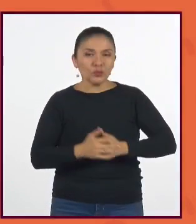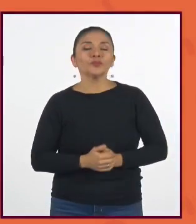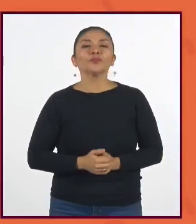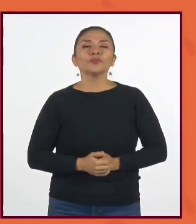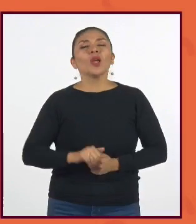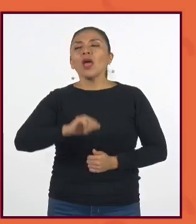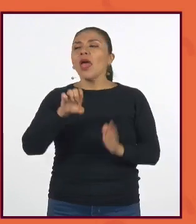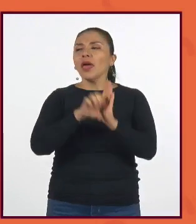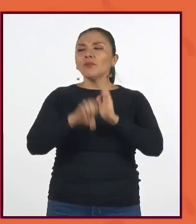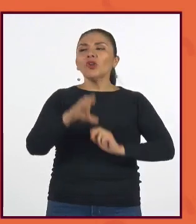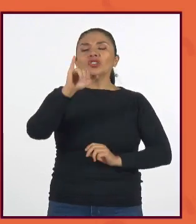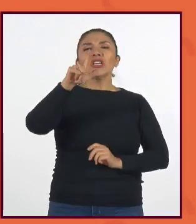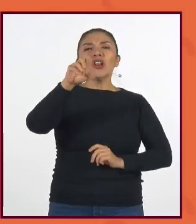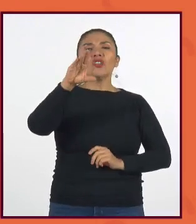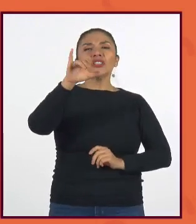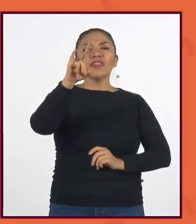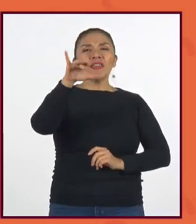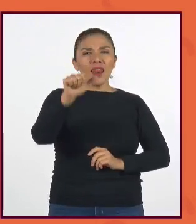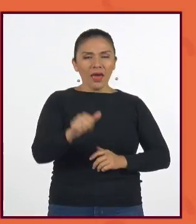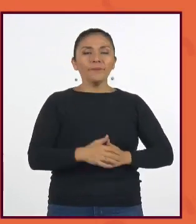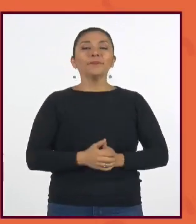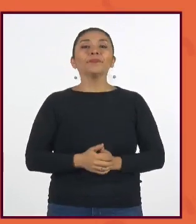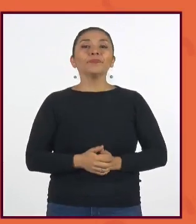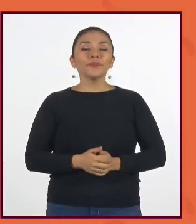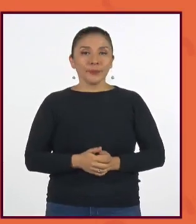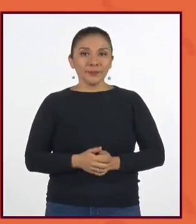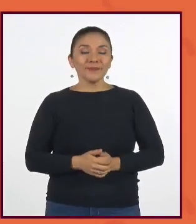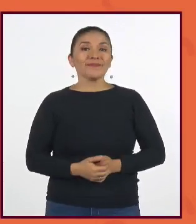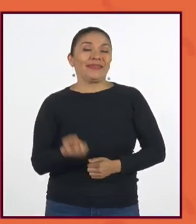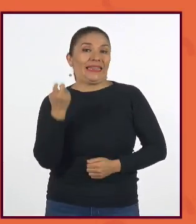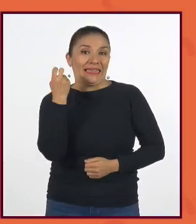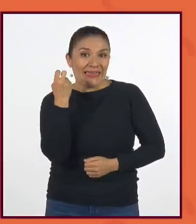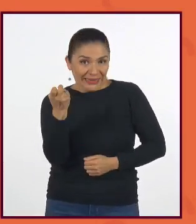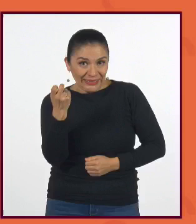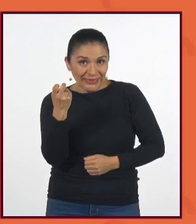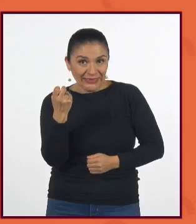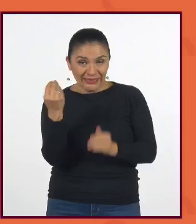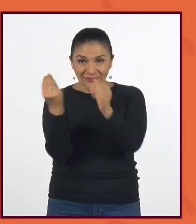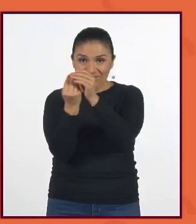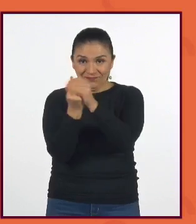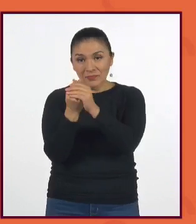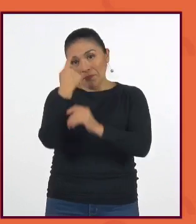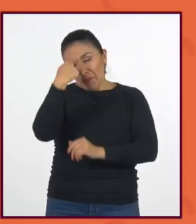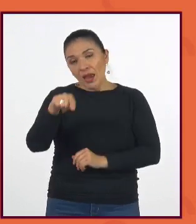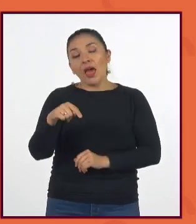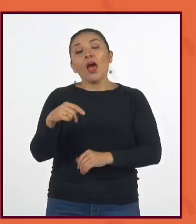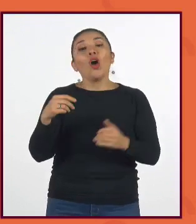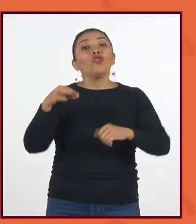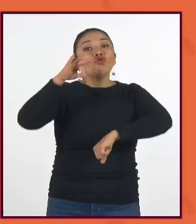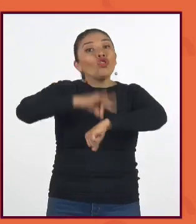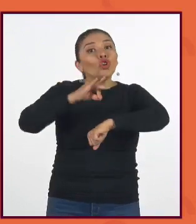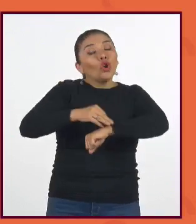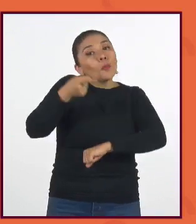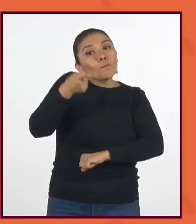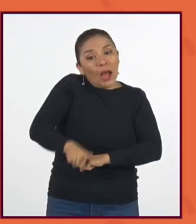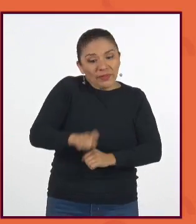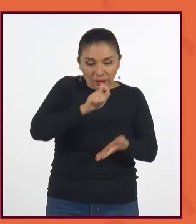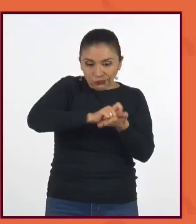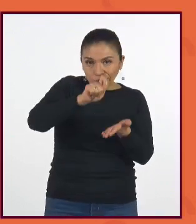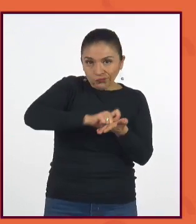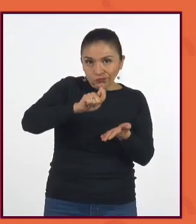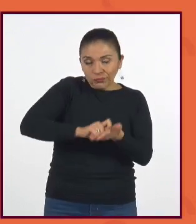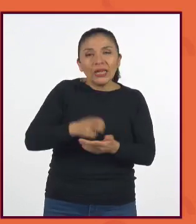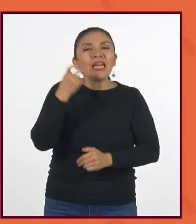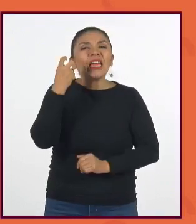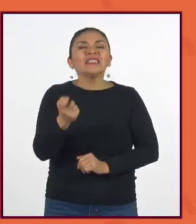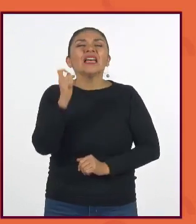ejemplo. Y hay otra, en este rubro de fármacos de uso médico, son aquellos